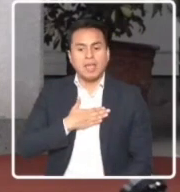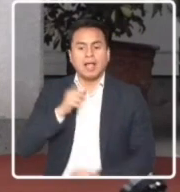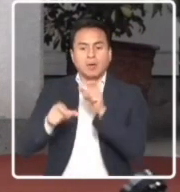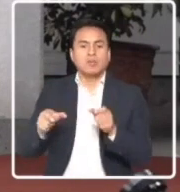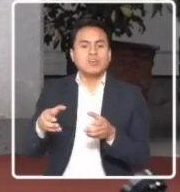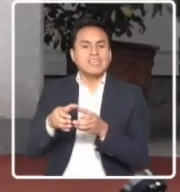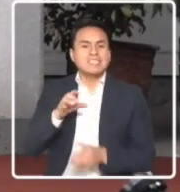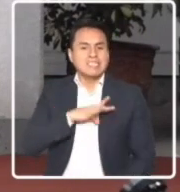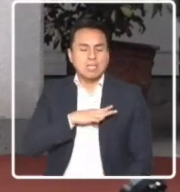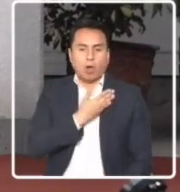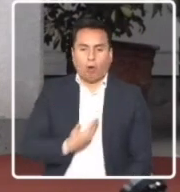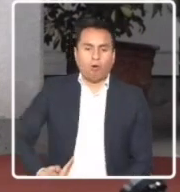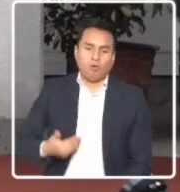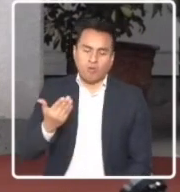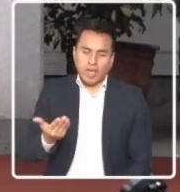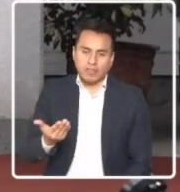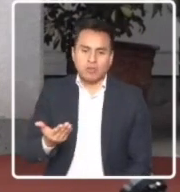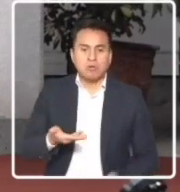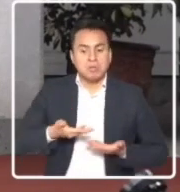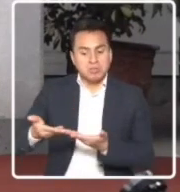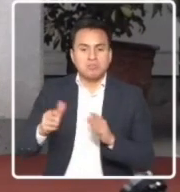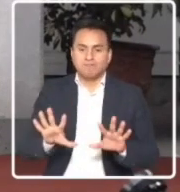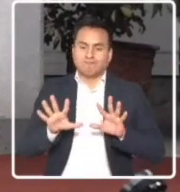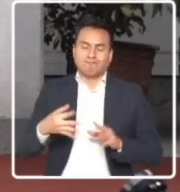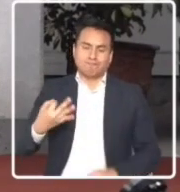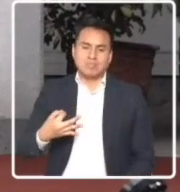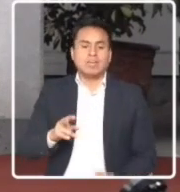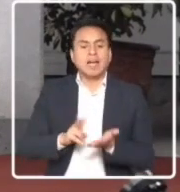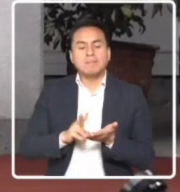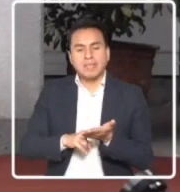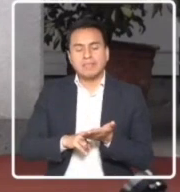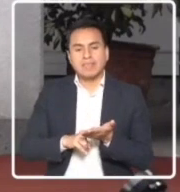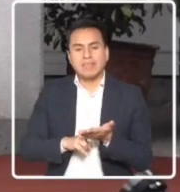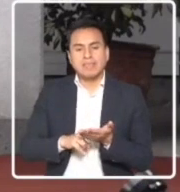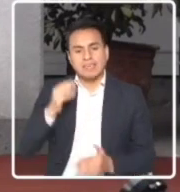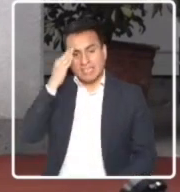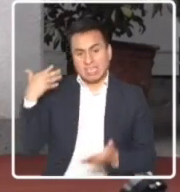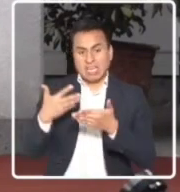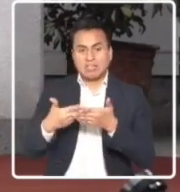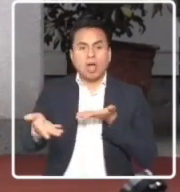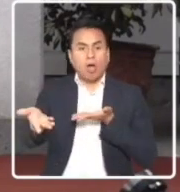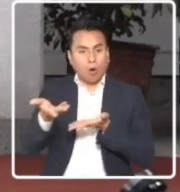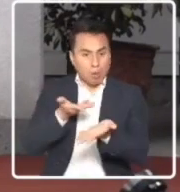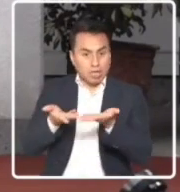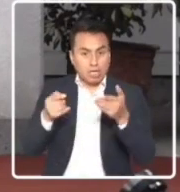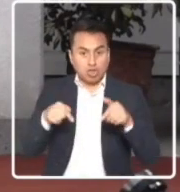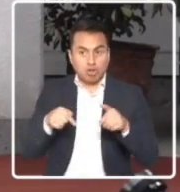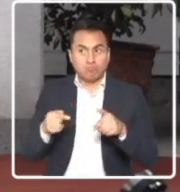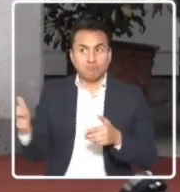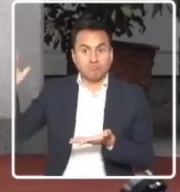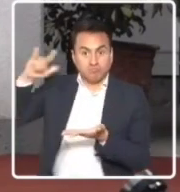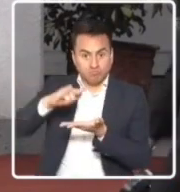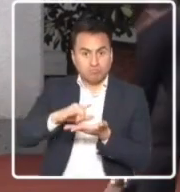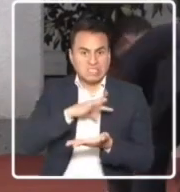pueblo de Chile, al gobierno, por una recepción magnífica. Realmente estos días que hemos compartido desde que